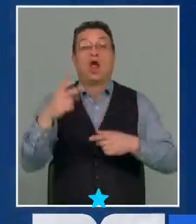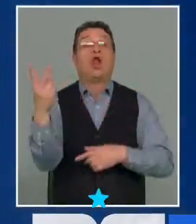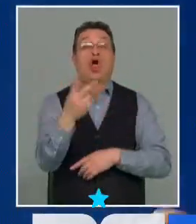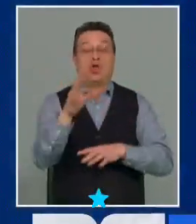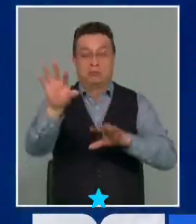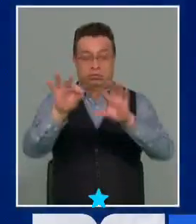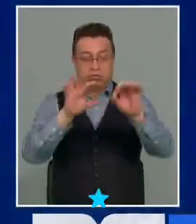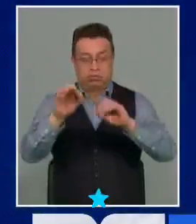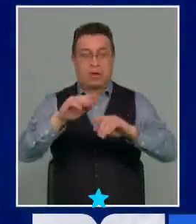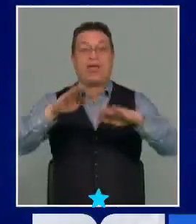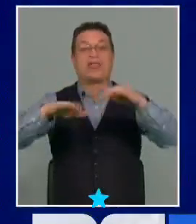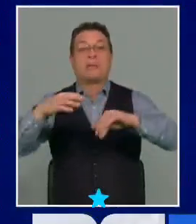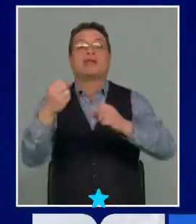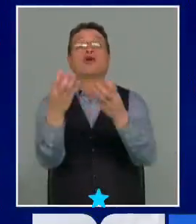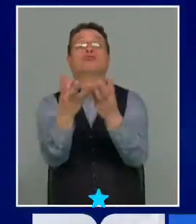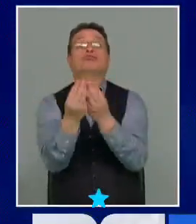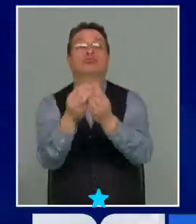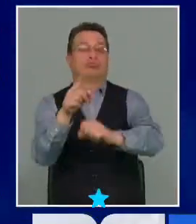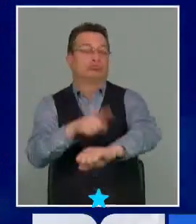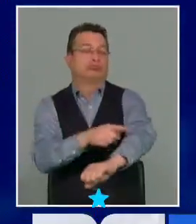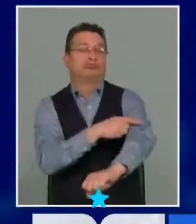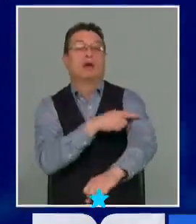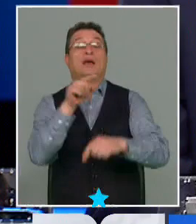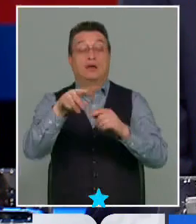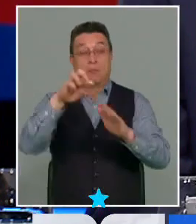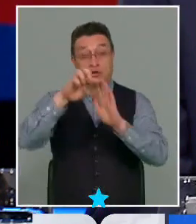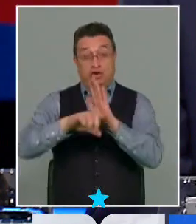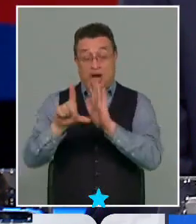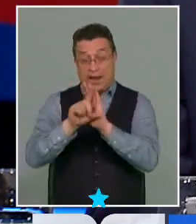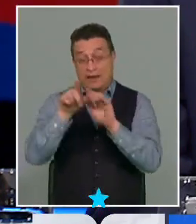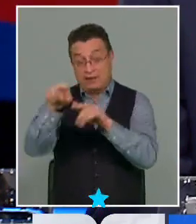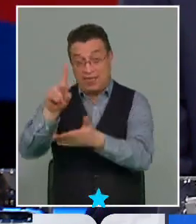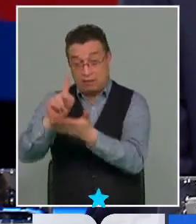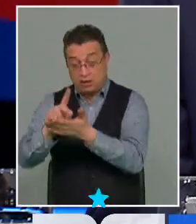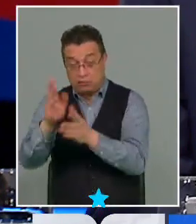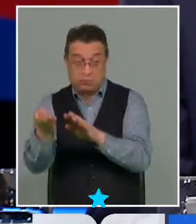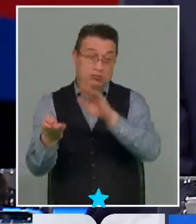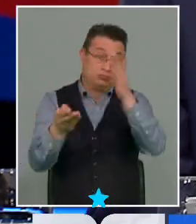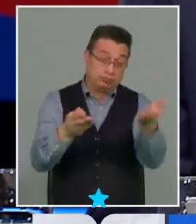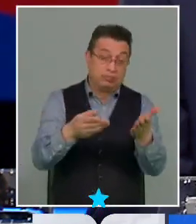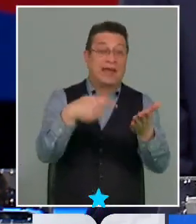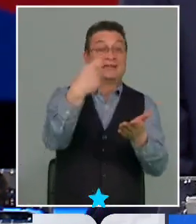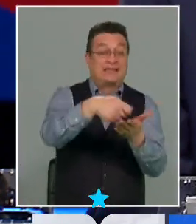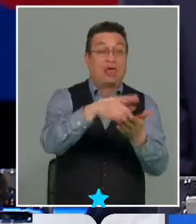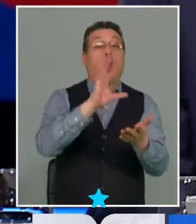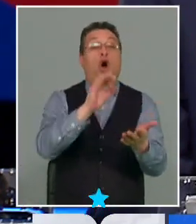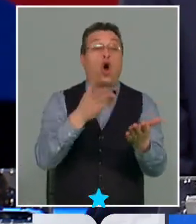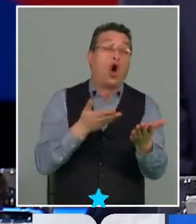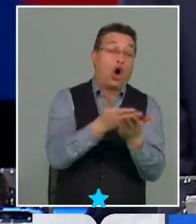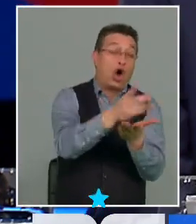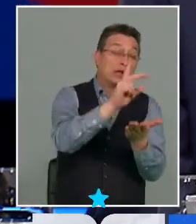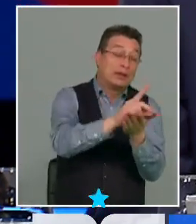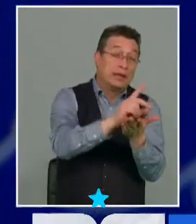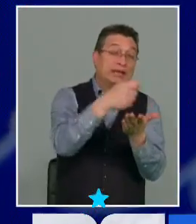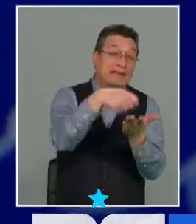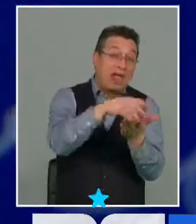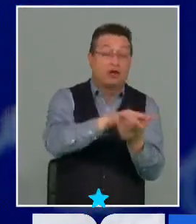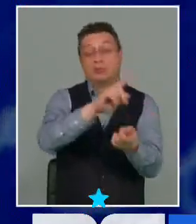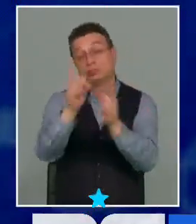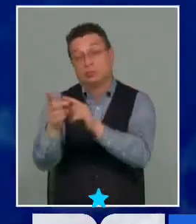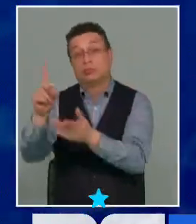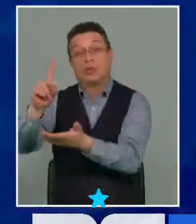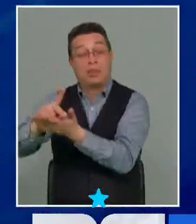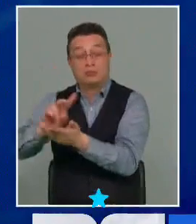proporcionalmente. Y un proyecto de ley que ingrese a la Cámara de Diputados termina en el Senado y un proyecto de ley que ingrese al Senado termina en la Cámara de Diputados. Por lo tanto, su tramitación es